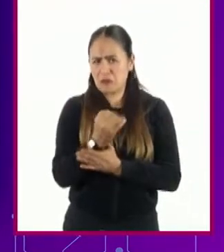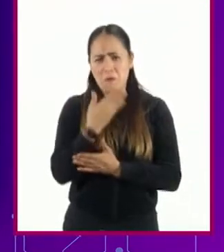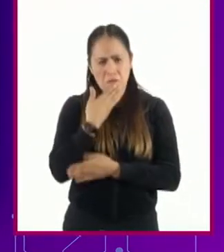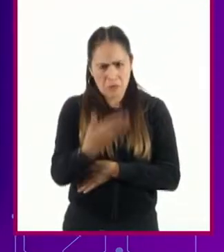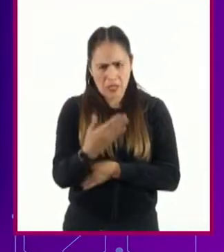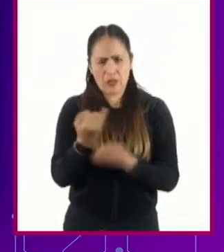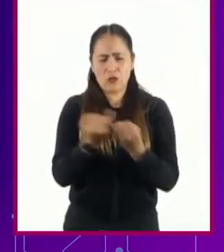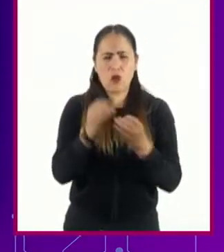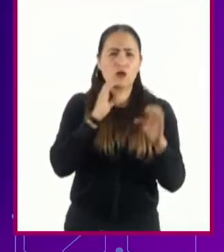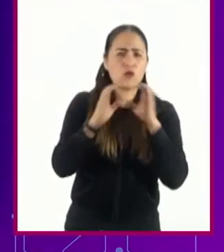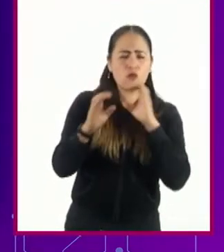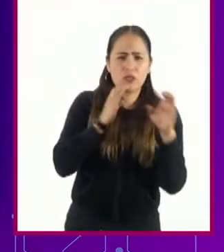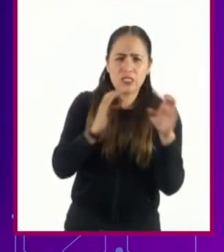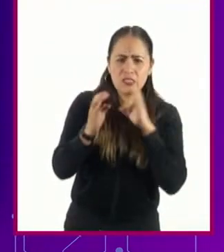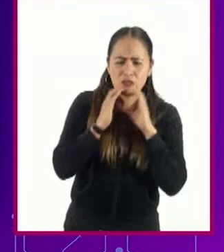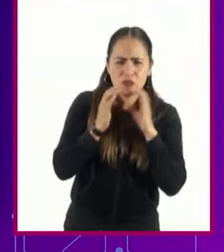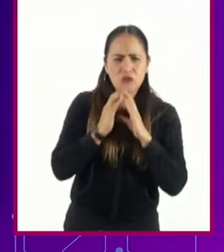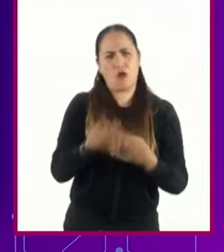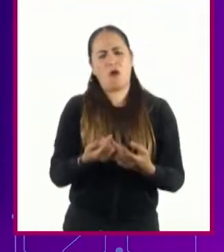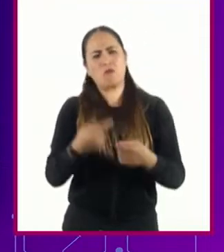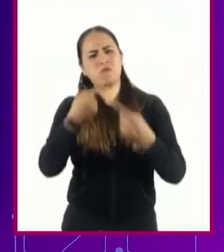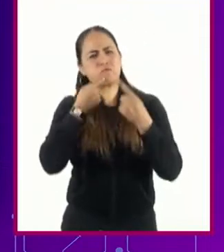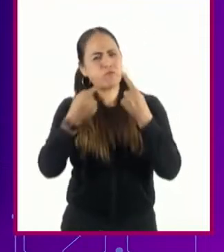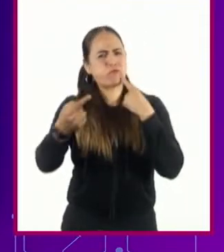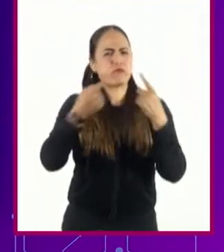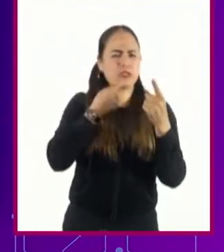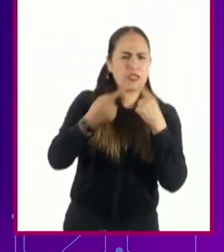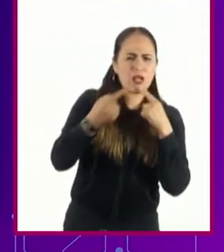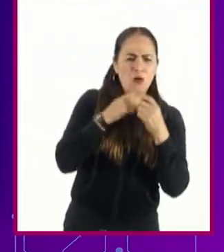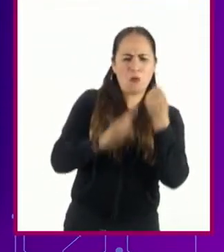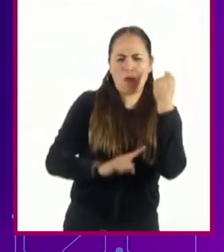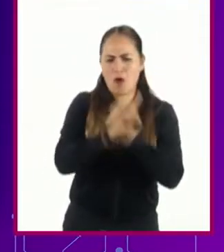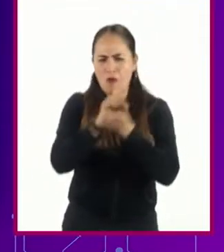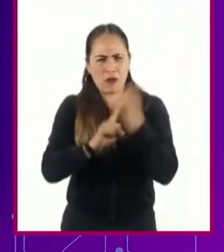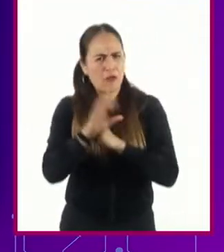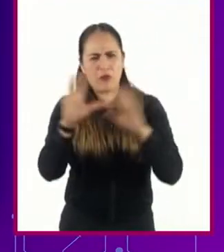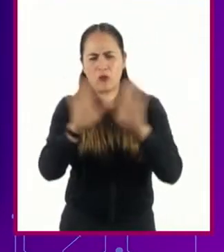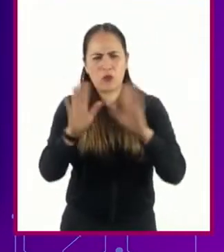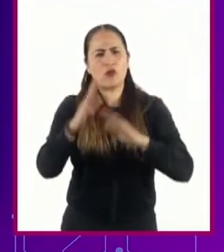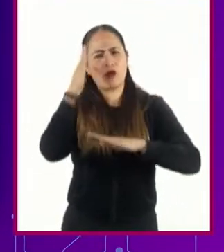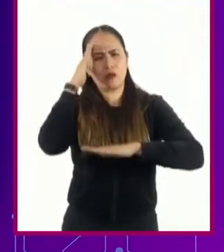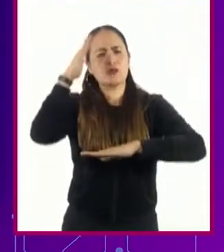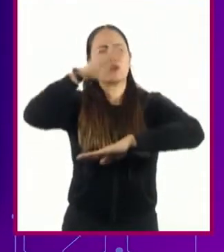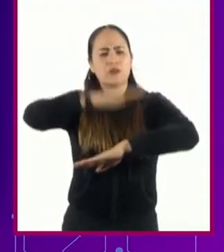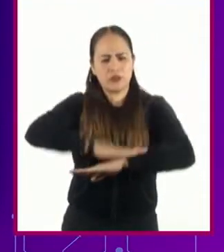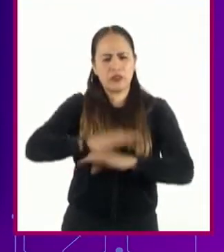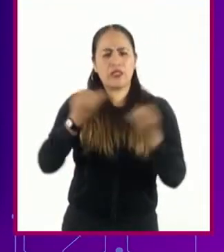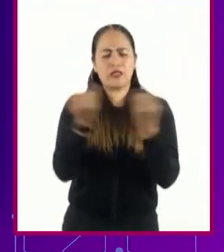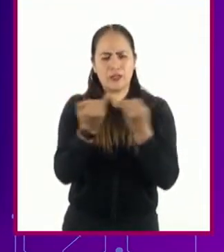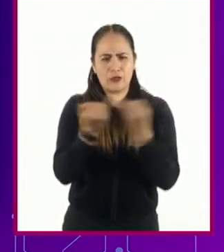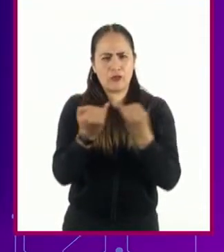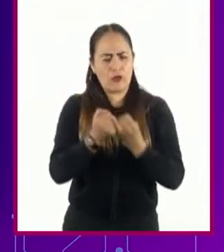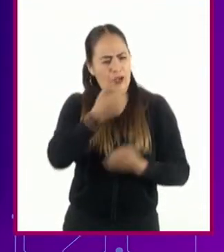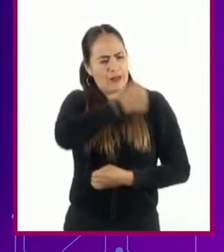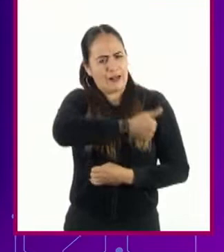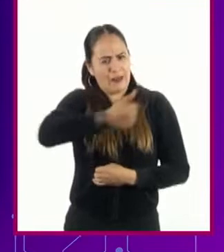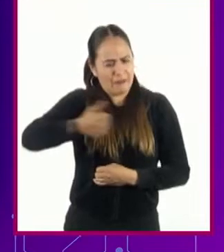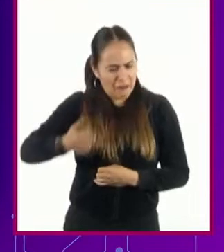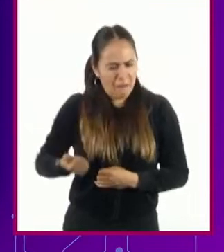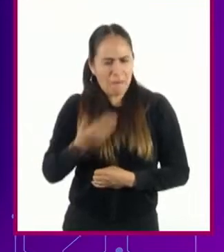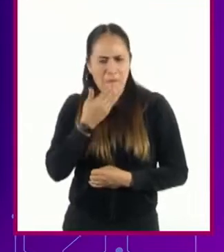la negociación, la resolución de conflictos, la capacidad para hacerles frente y una actitud personal aplicable a